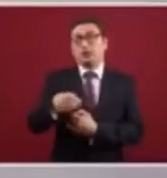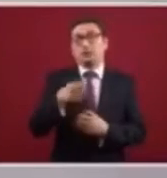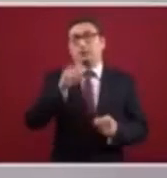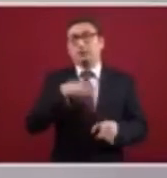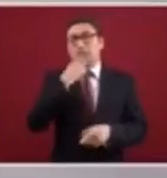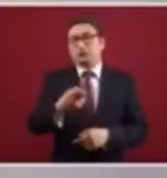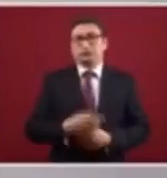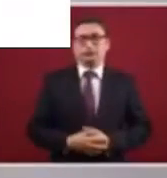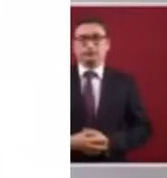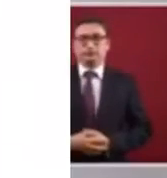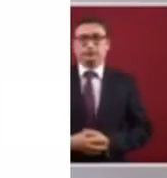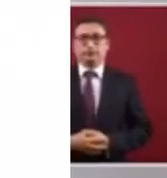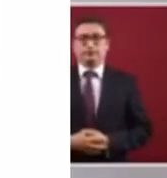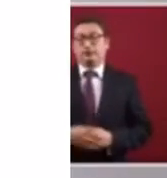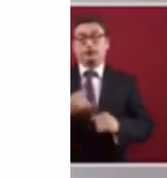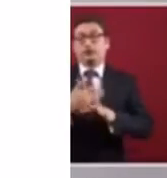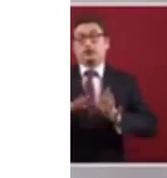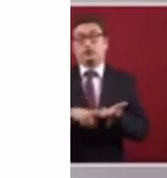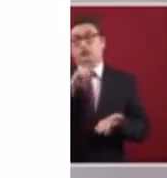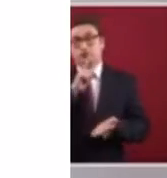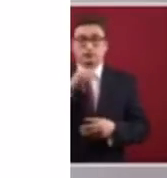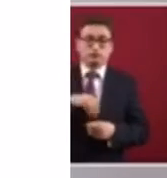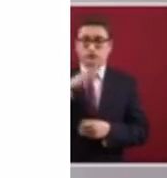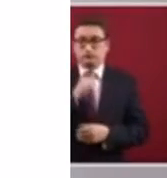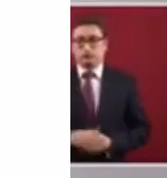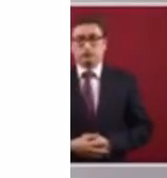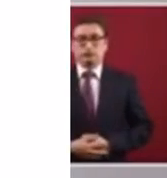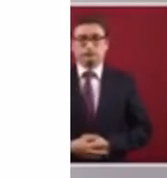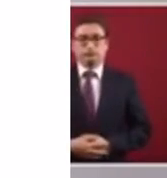declarar que era información reservada.